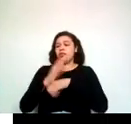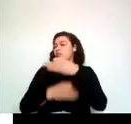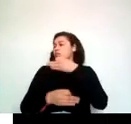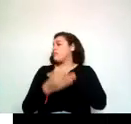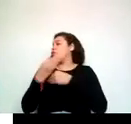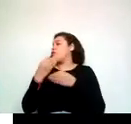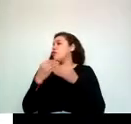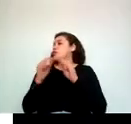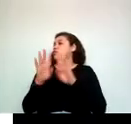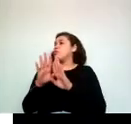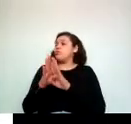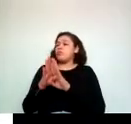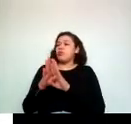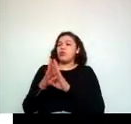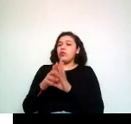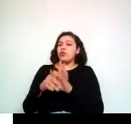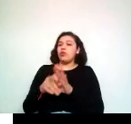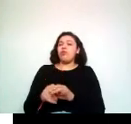estar expuestos a un tipo de